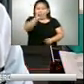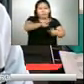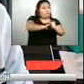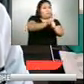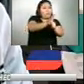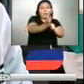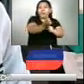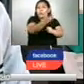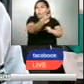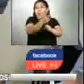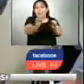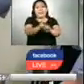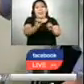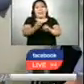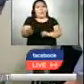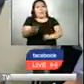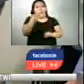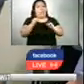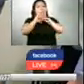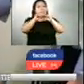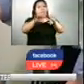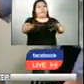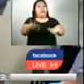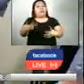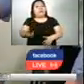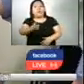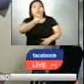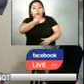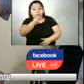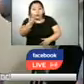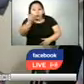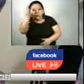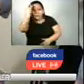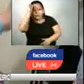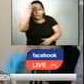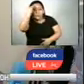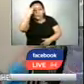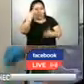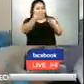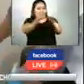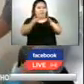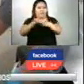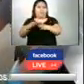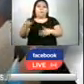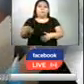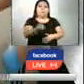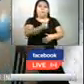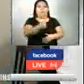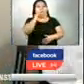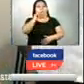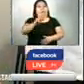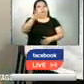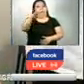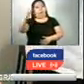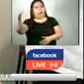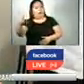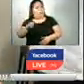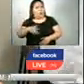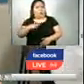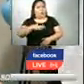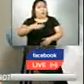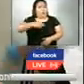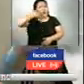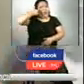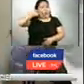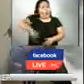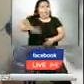no es un nuevo virus. Los reportes recientes indican que si bien ya se han presentado varios casos en varios países, no refieren pacientes en estado